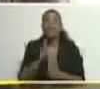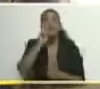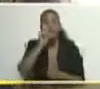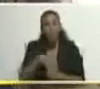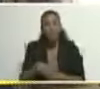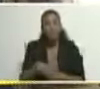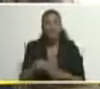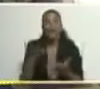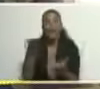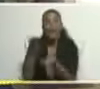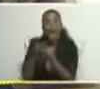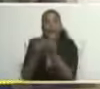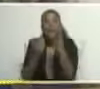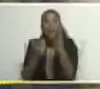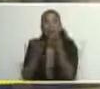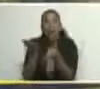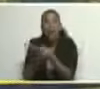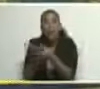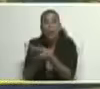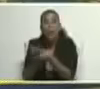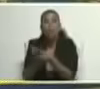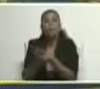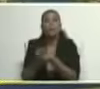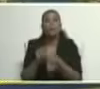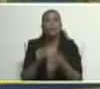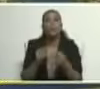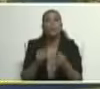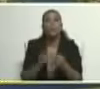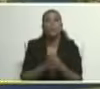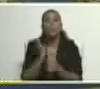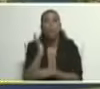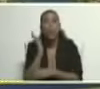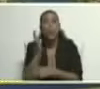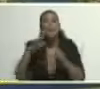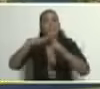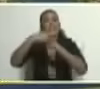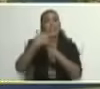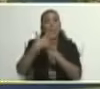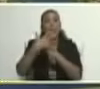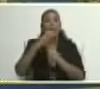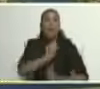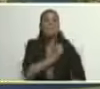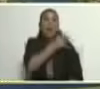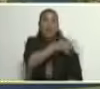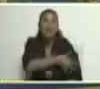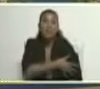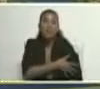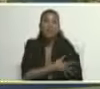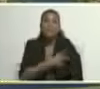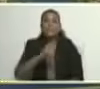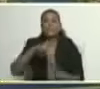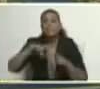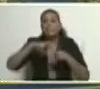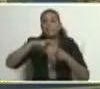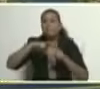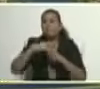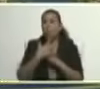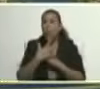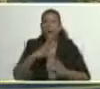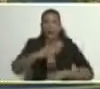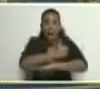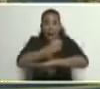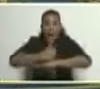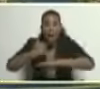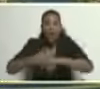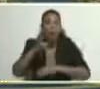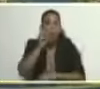Igualmente, hay un comunicado especial sobre la situación de Palestina, donde los jefes de Estado